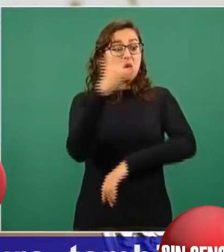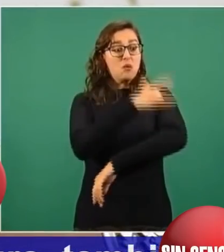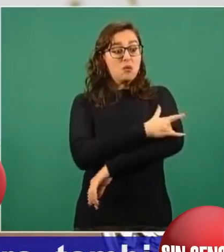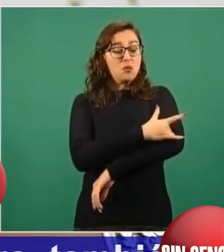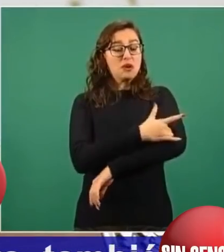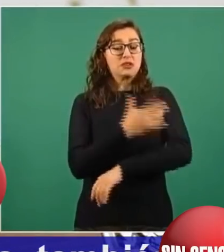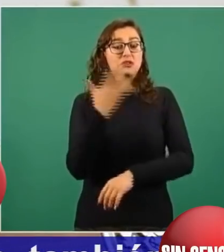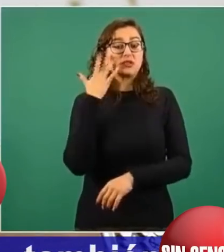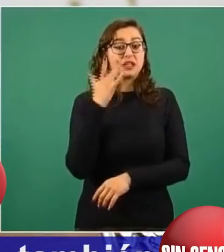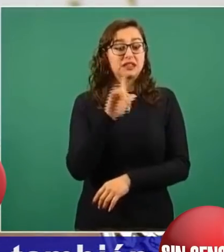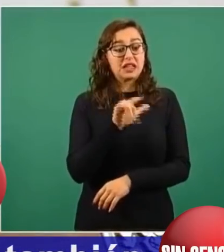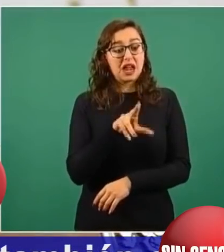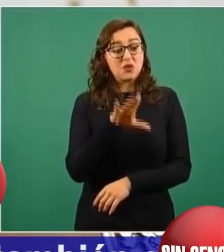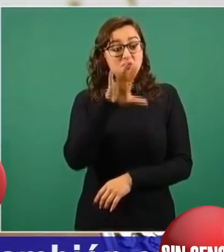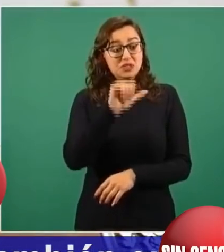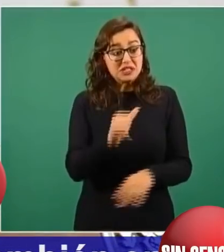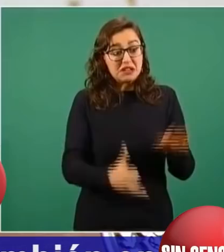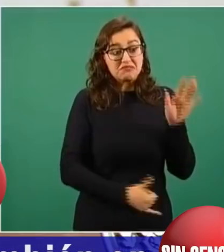Felipe Ángeles.